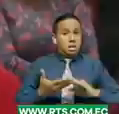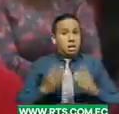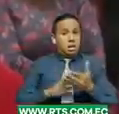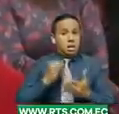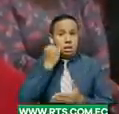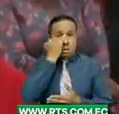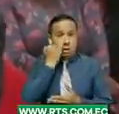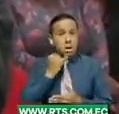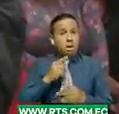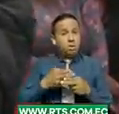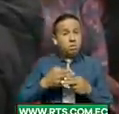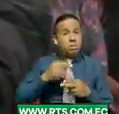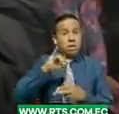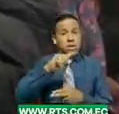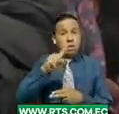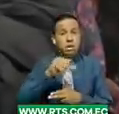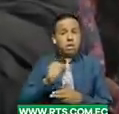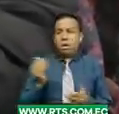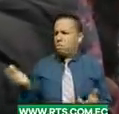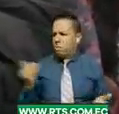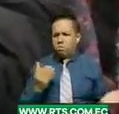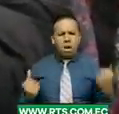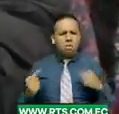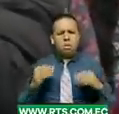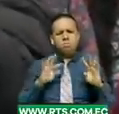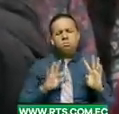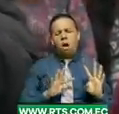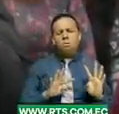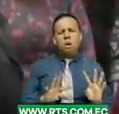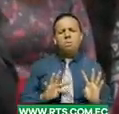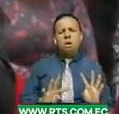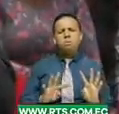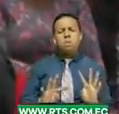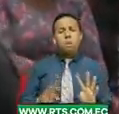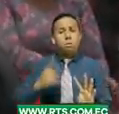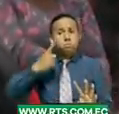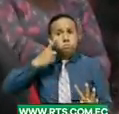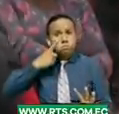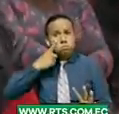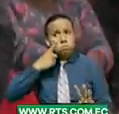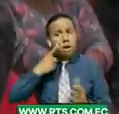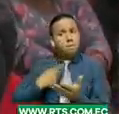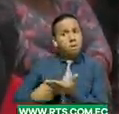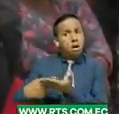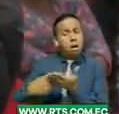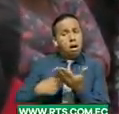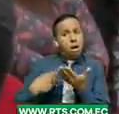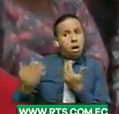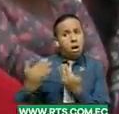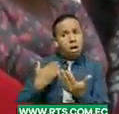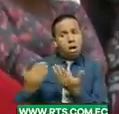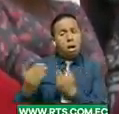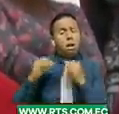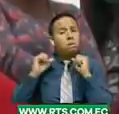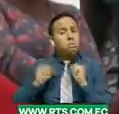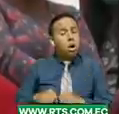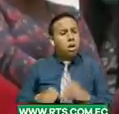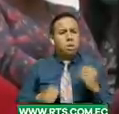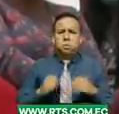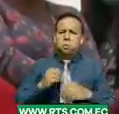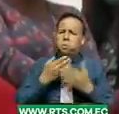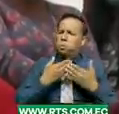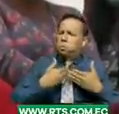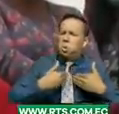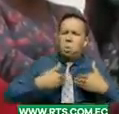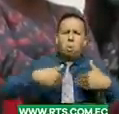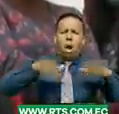Issa. Instalemos el debate y a partir de aquello vamos generando consensos donde la población ecuatoriana, cholos, mestizos,